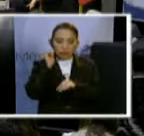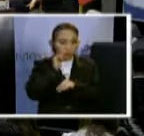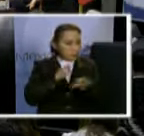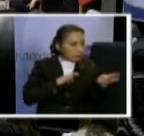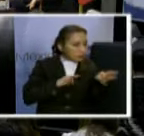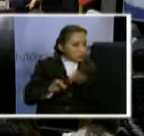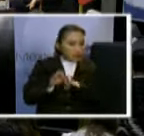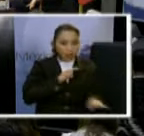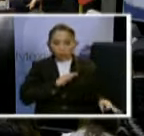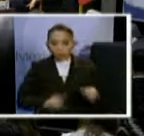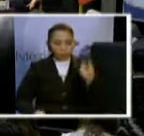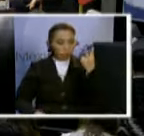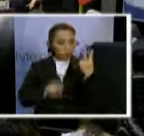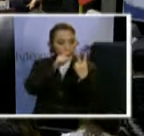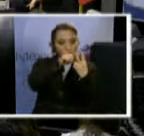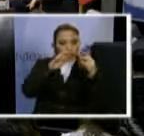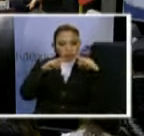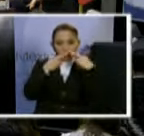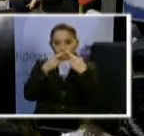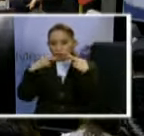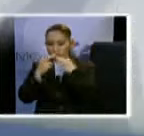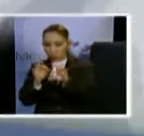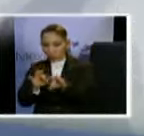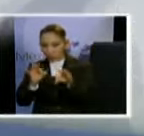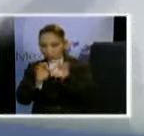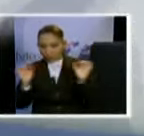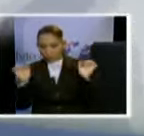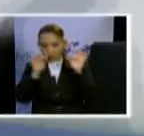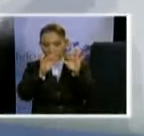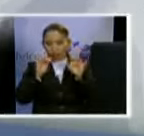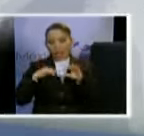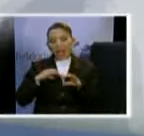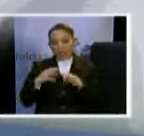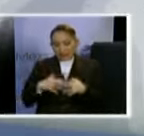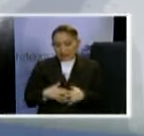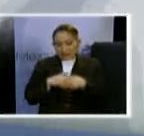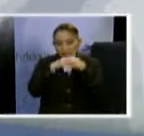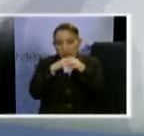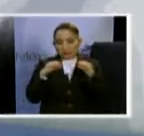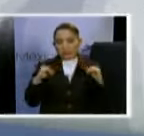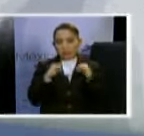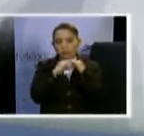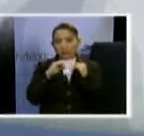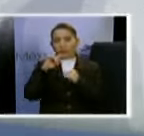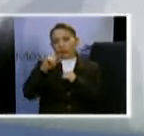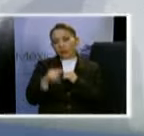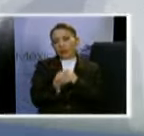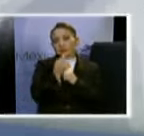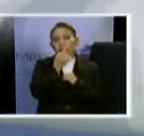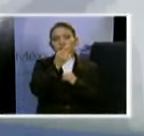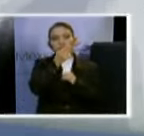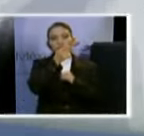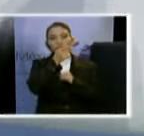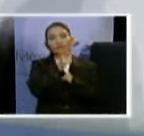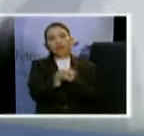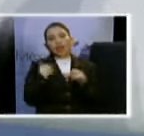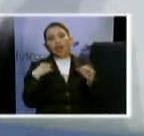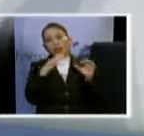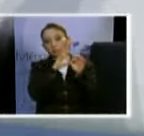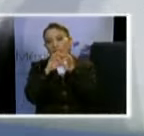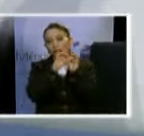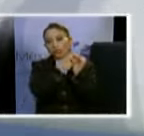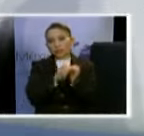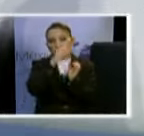activo. No solamente son las reuniones cumbres, yo diría hay un andamiaje institucional que son la Alianza